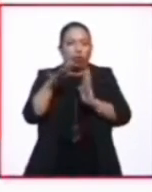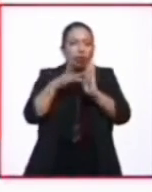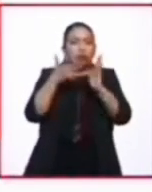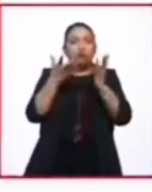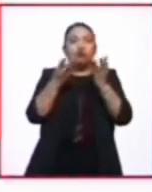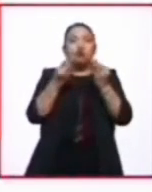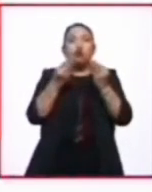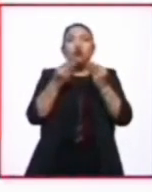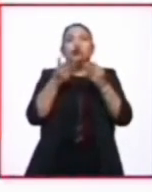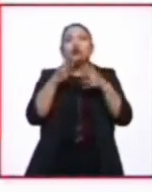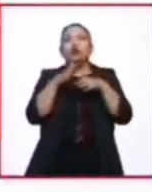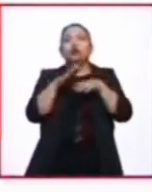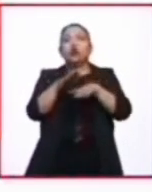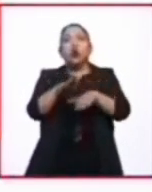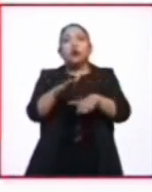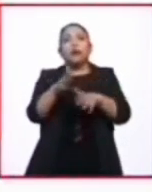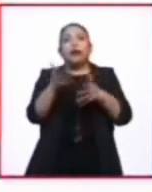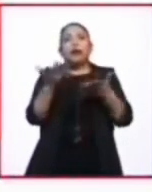basamos mucho en